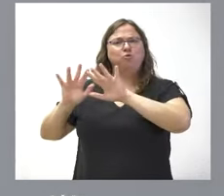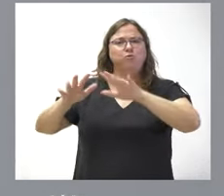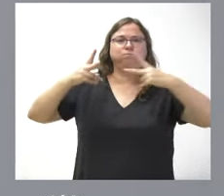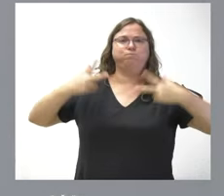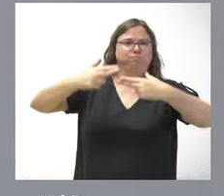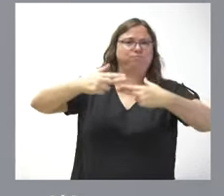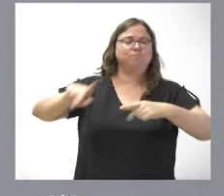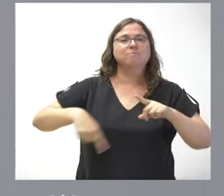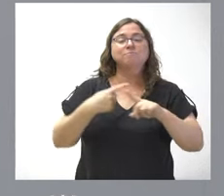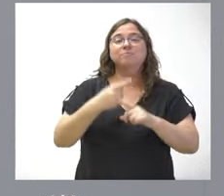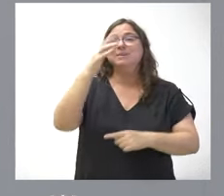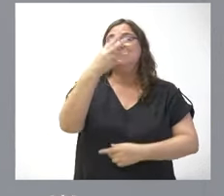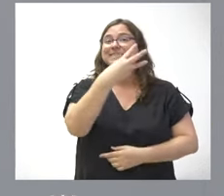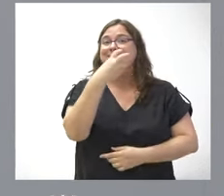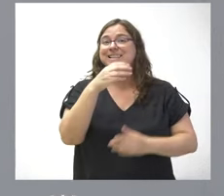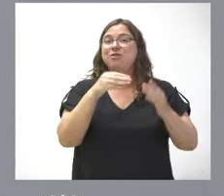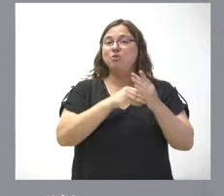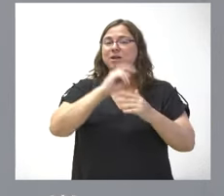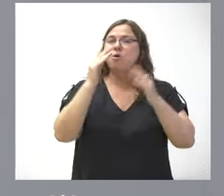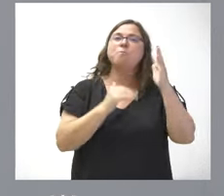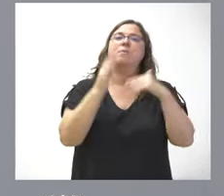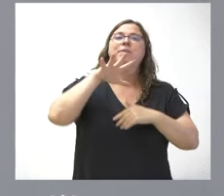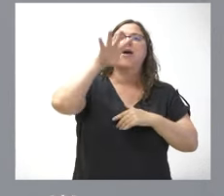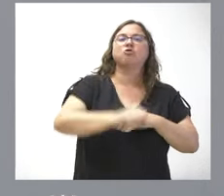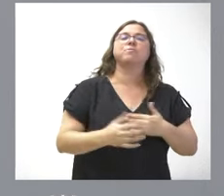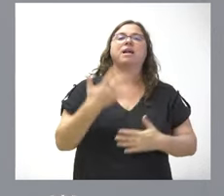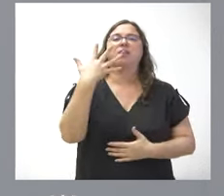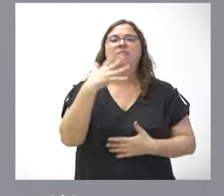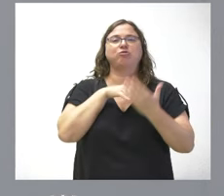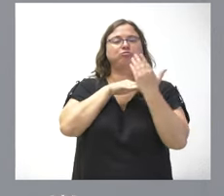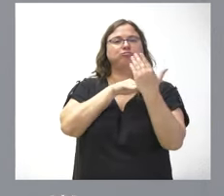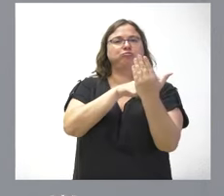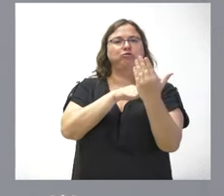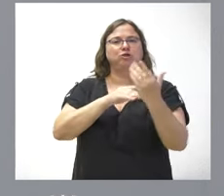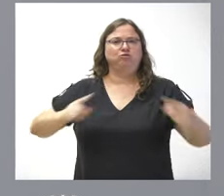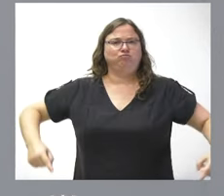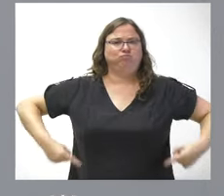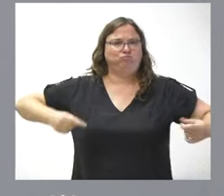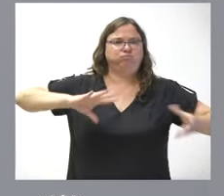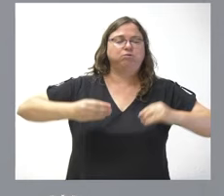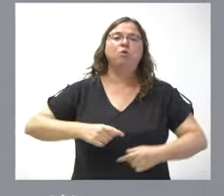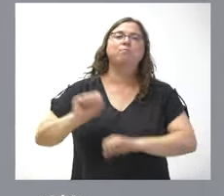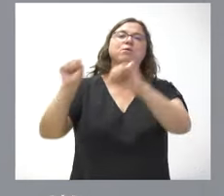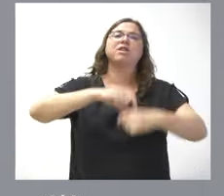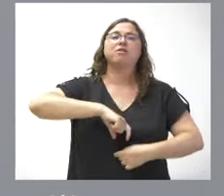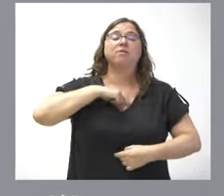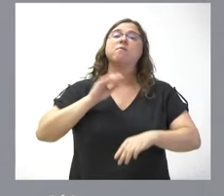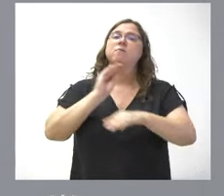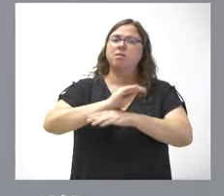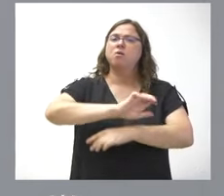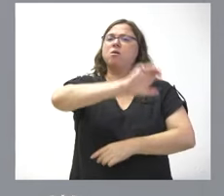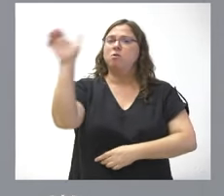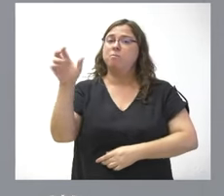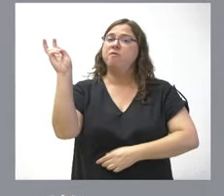más de 300,000 para adquirir cinco vehículos todo terreno de Protección Civil también se financian con fondos europeos en este caso